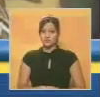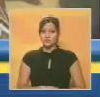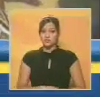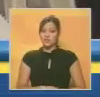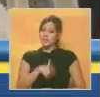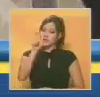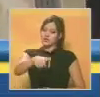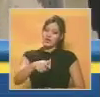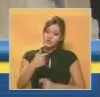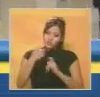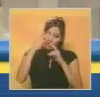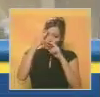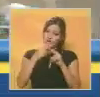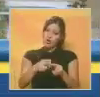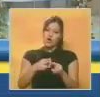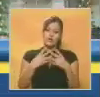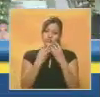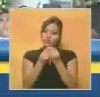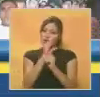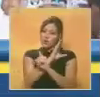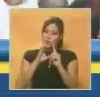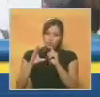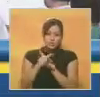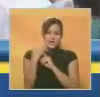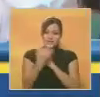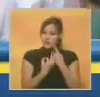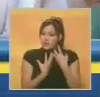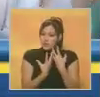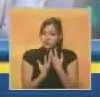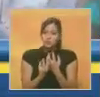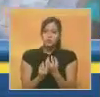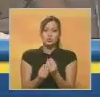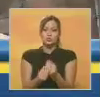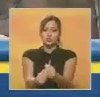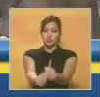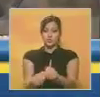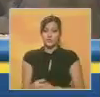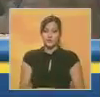Feligreses aseguran que es tradición acompañar la bajada de la Virgen de la Capilla del